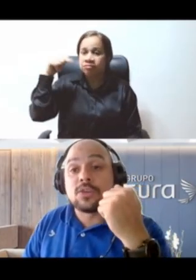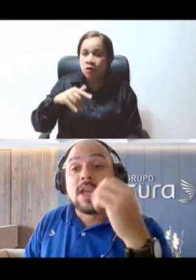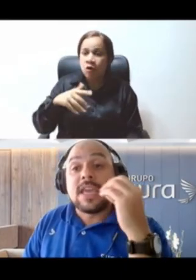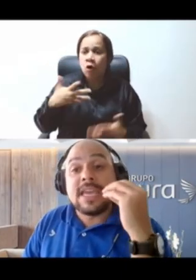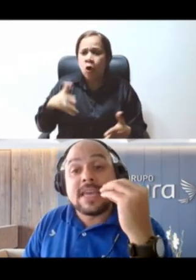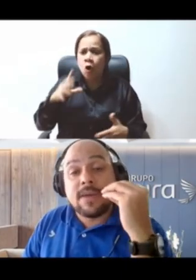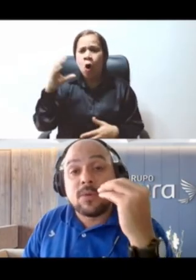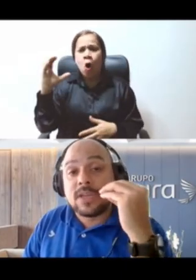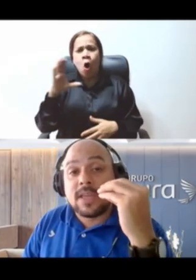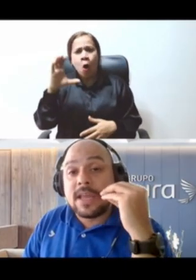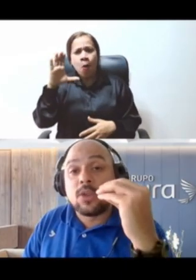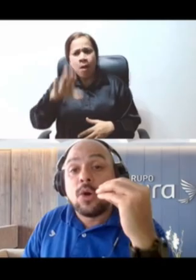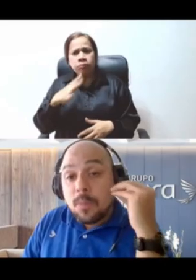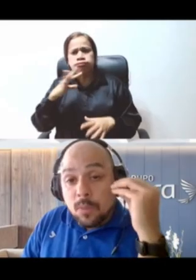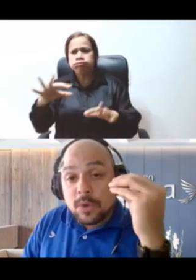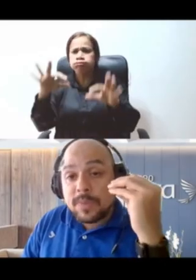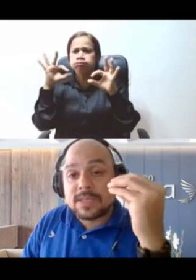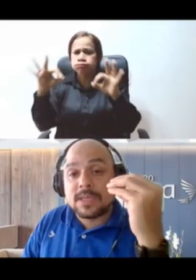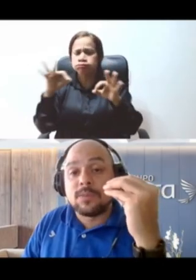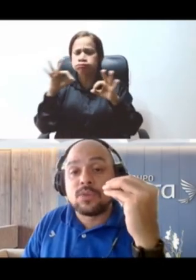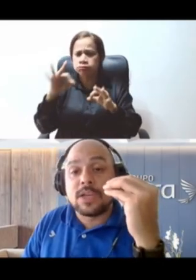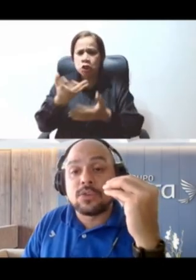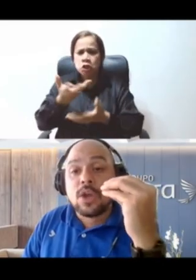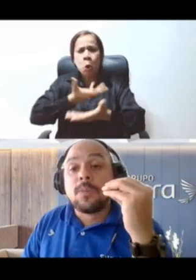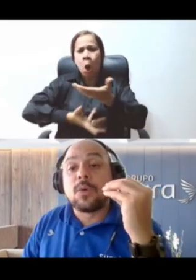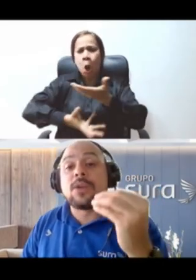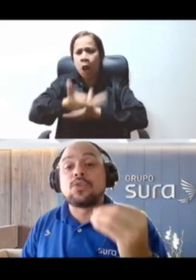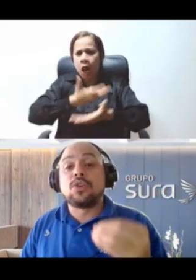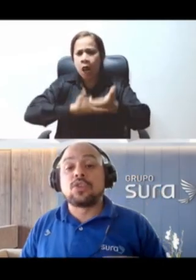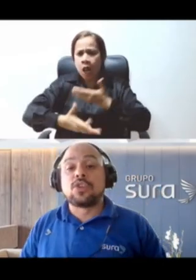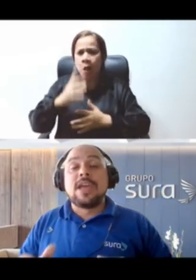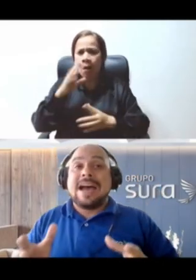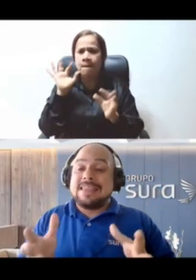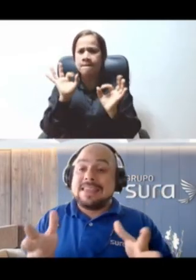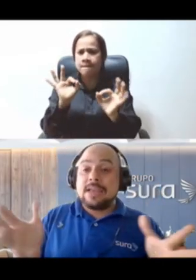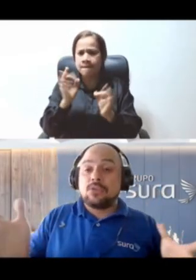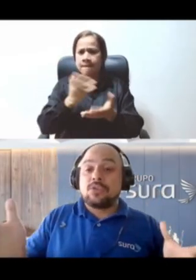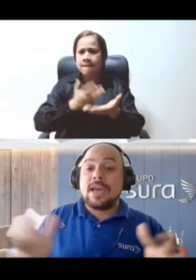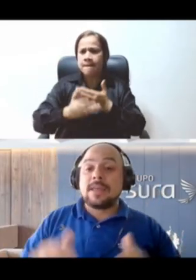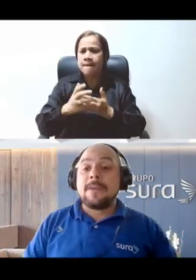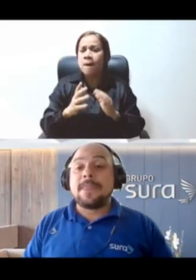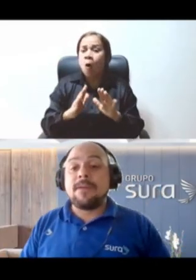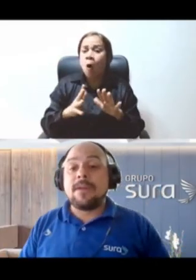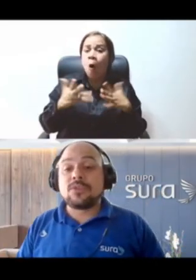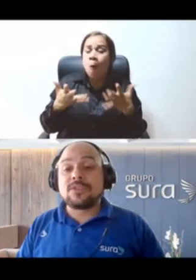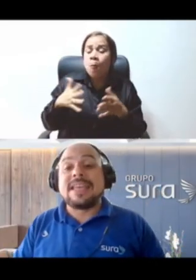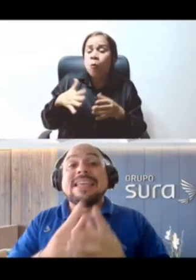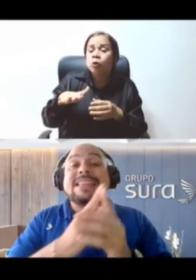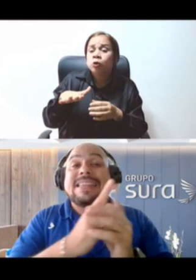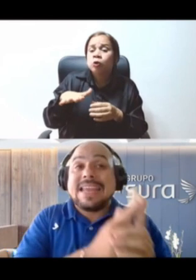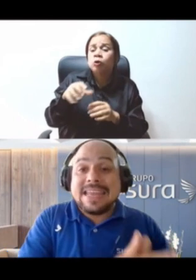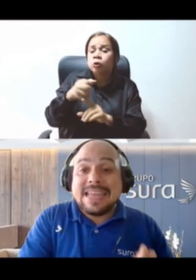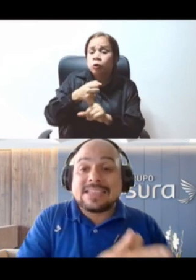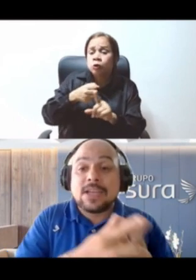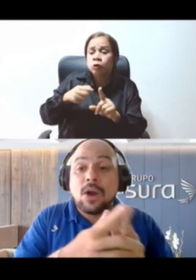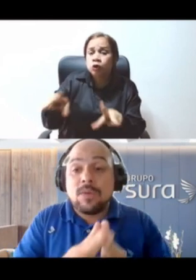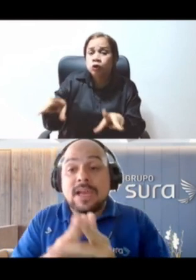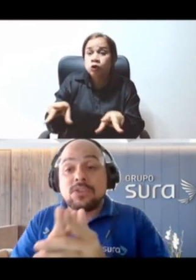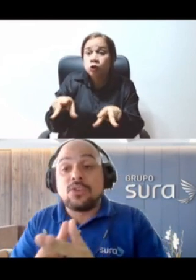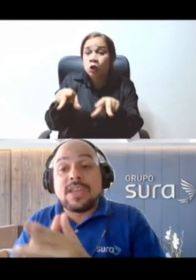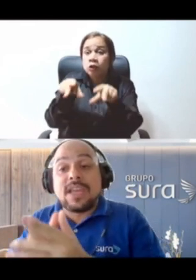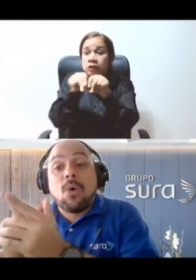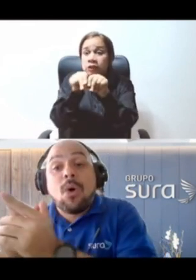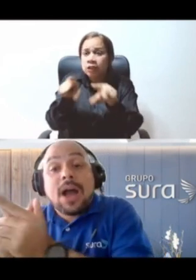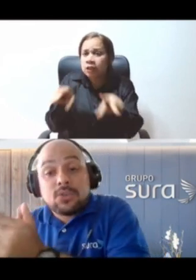muy solidarios y debemos de tenerlo muy presente, muchachos, porque nosotros ante la sociedad debemos de tener